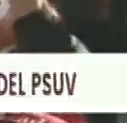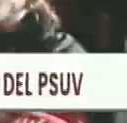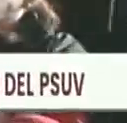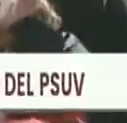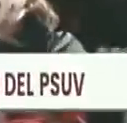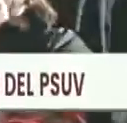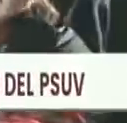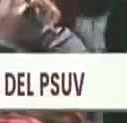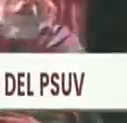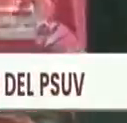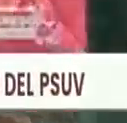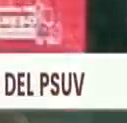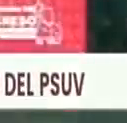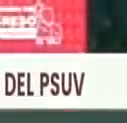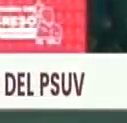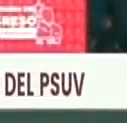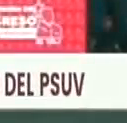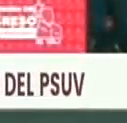Caterin